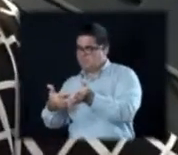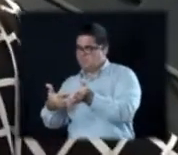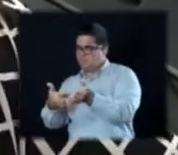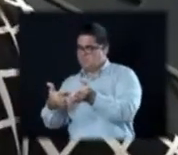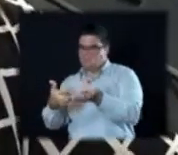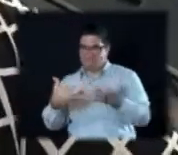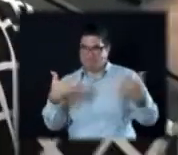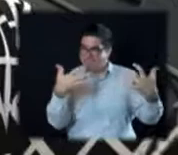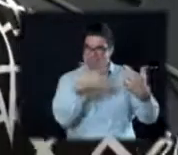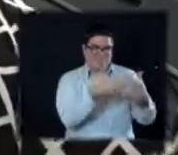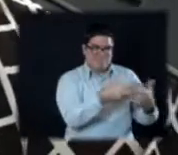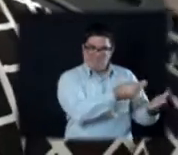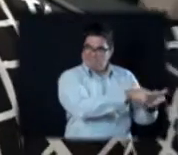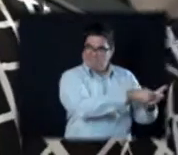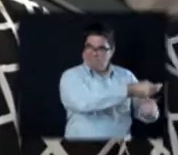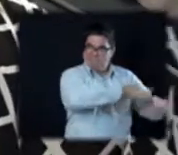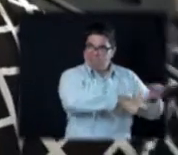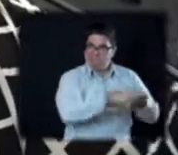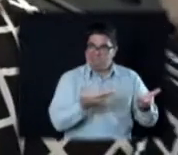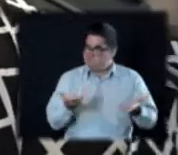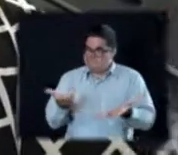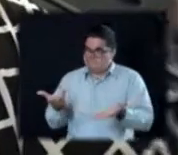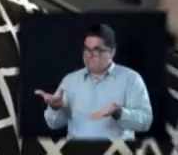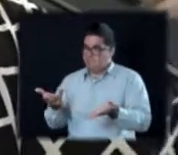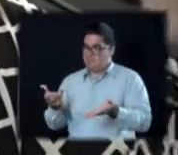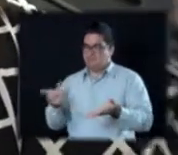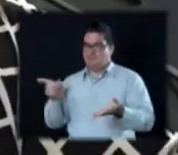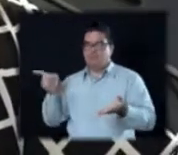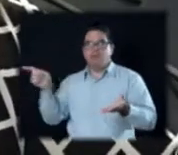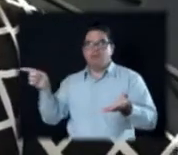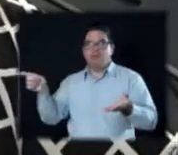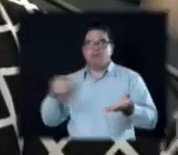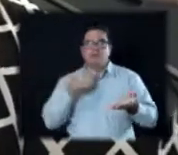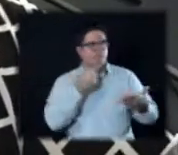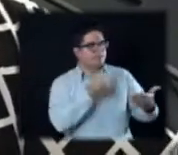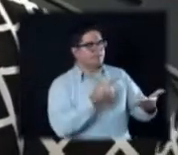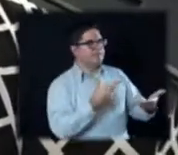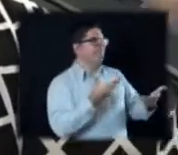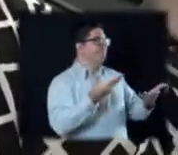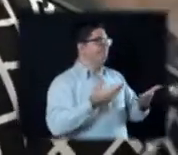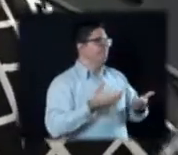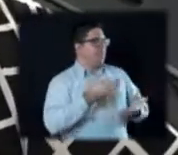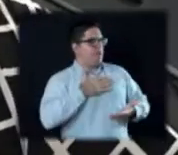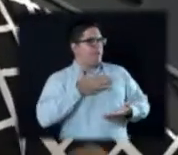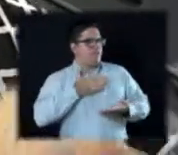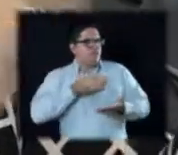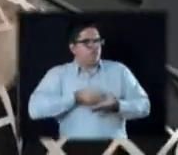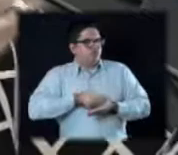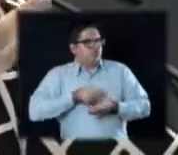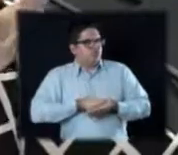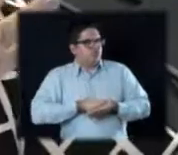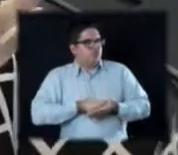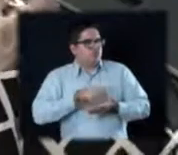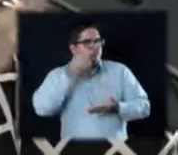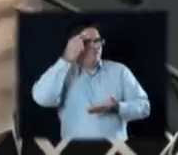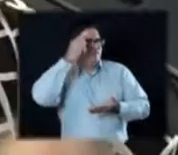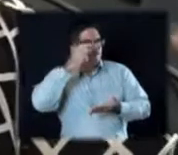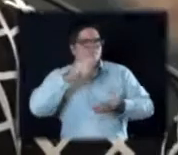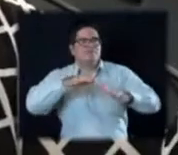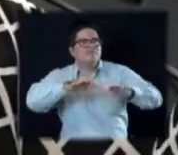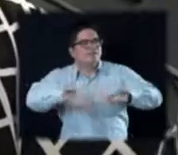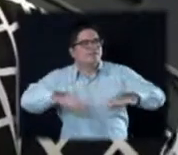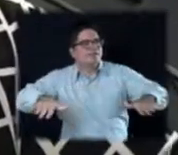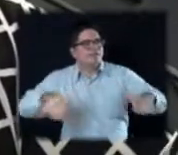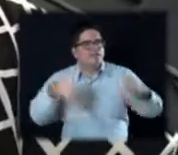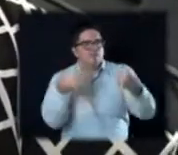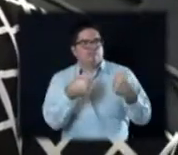no está en nuestra liquidez. Lo que dijo ella fue que se quedaron sin presupuesto para la